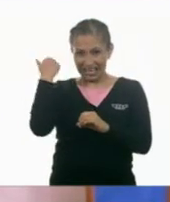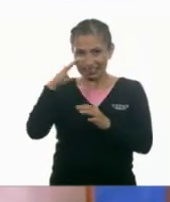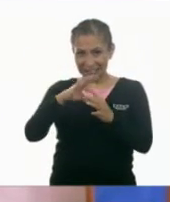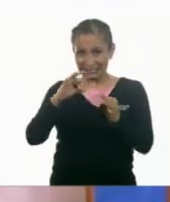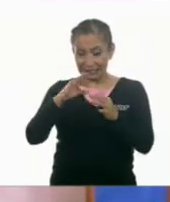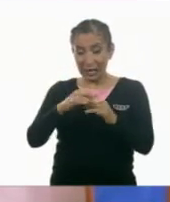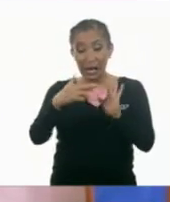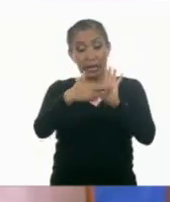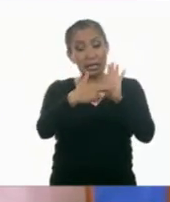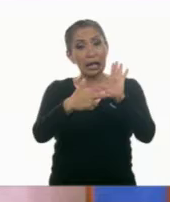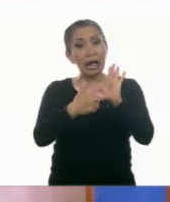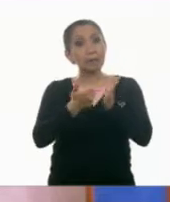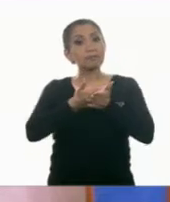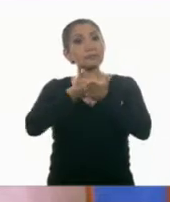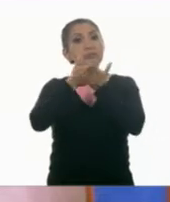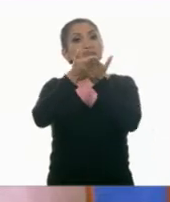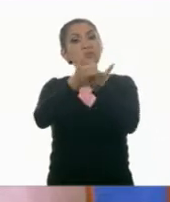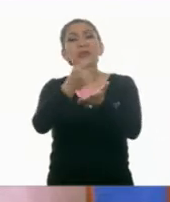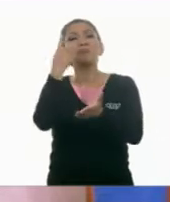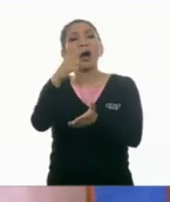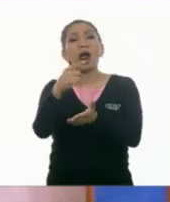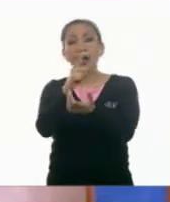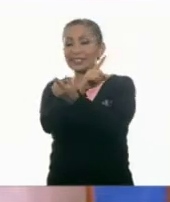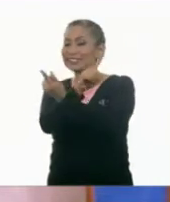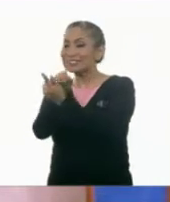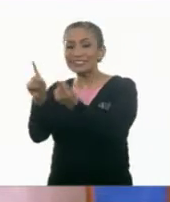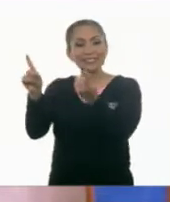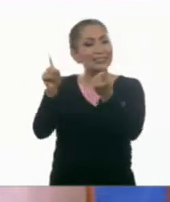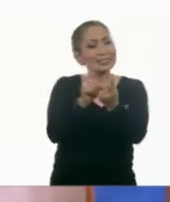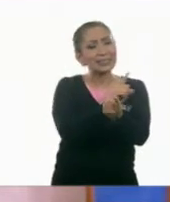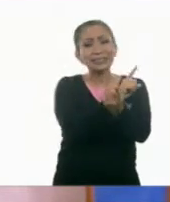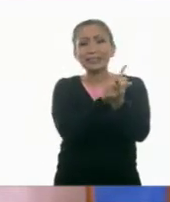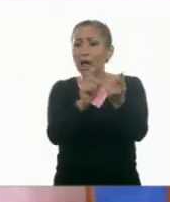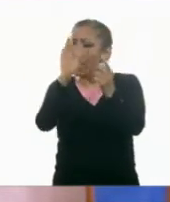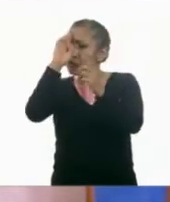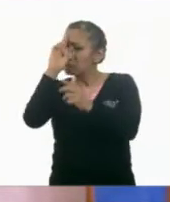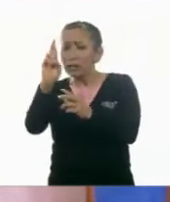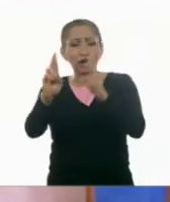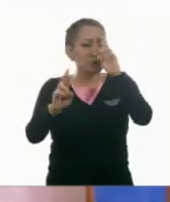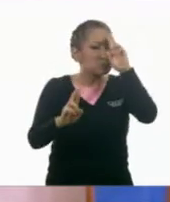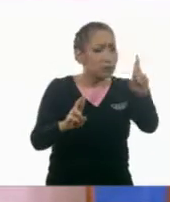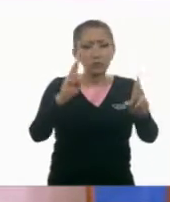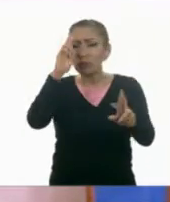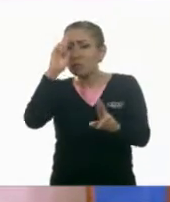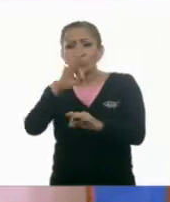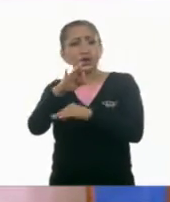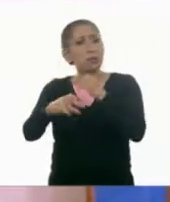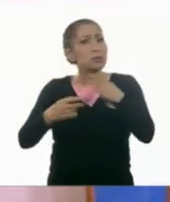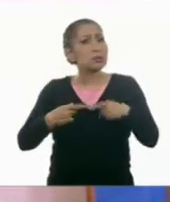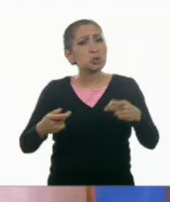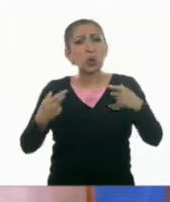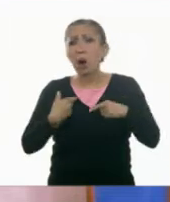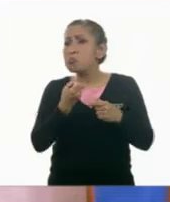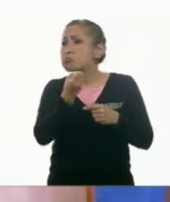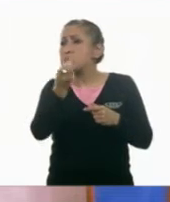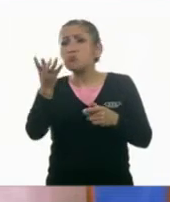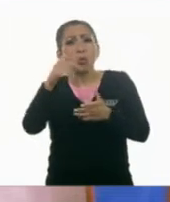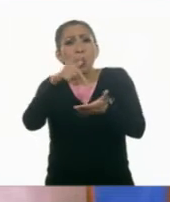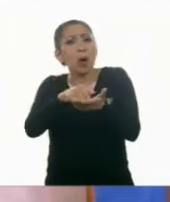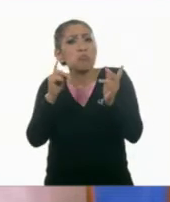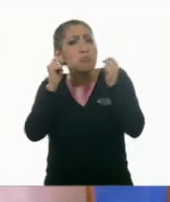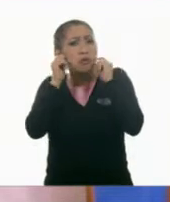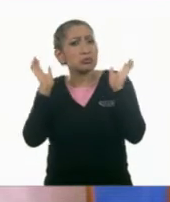las reglas nos ayudan a convivir de manera respetuosa con las personas en cualquier lugar donde